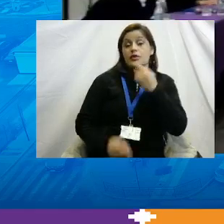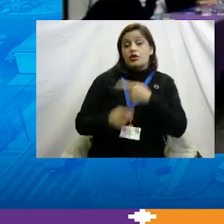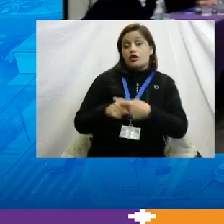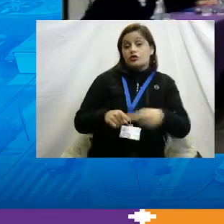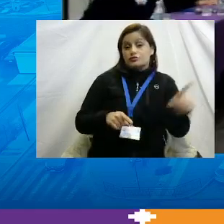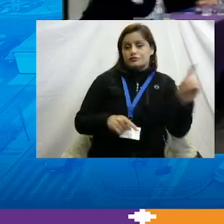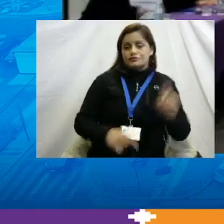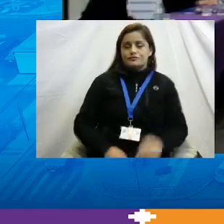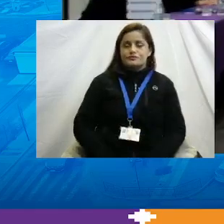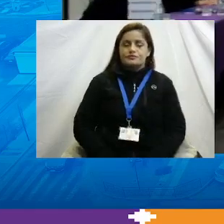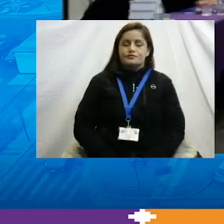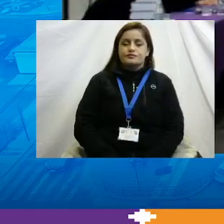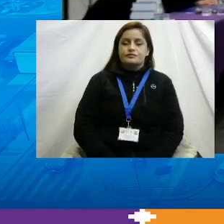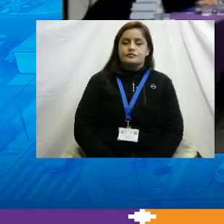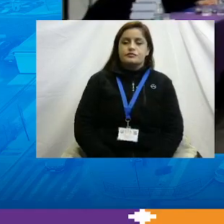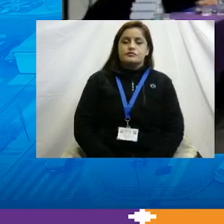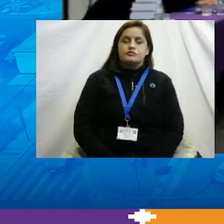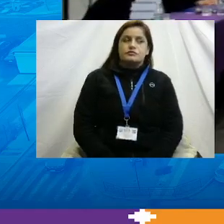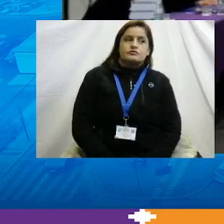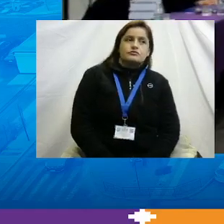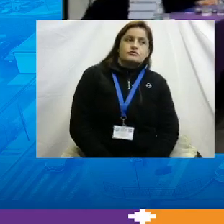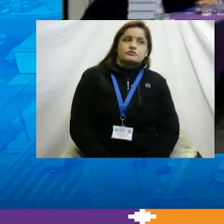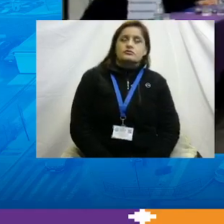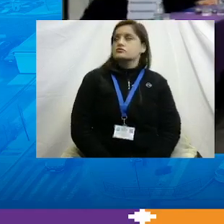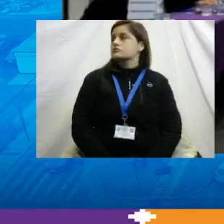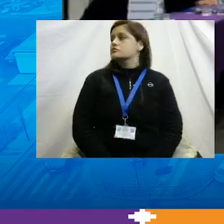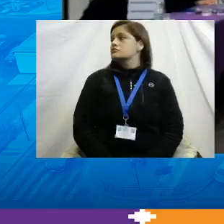oficio. Les vamos a informar.